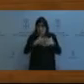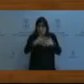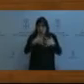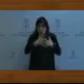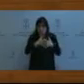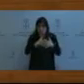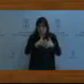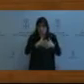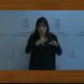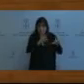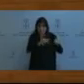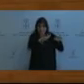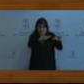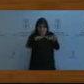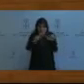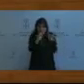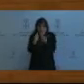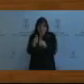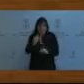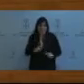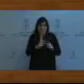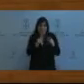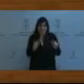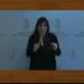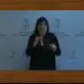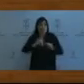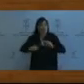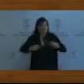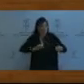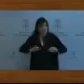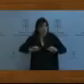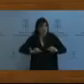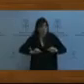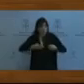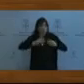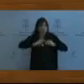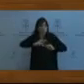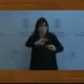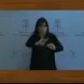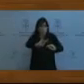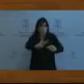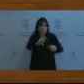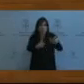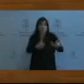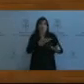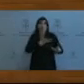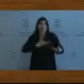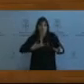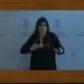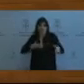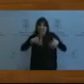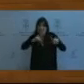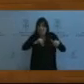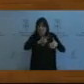la decisión legítima de los propietarios de ni arrendar ni vender la propiedad,